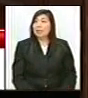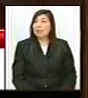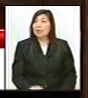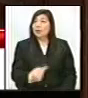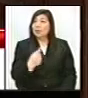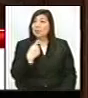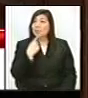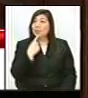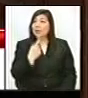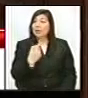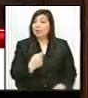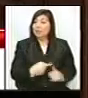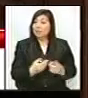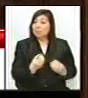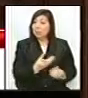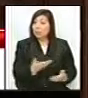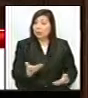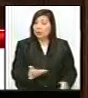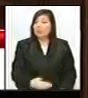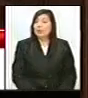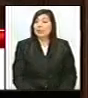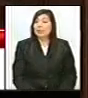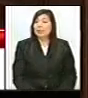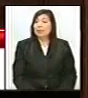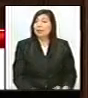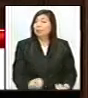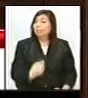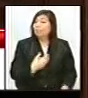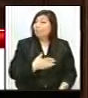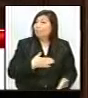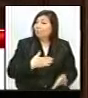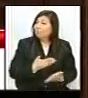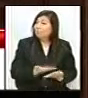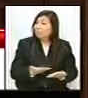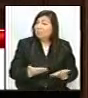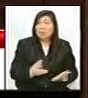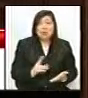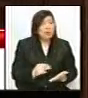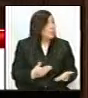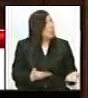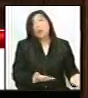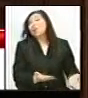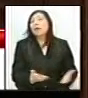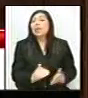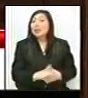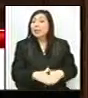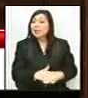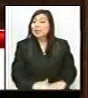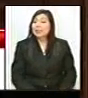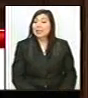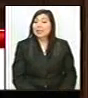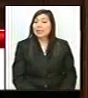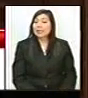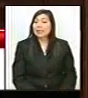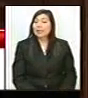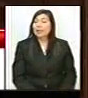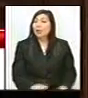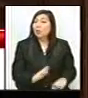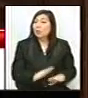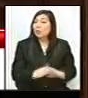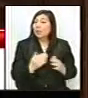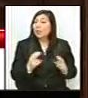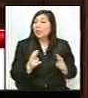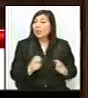referencia nuevamente a él por lo siguiente. Estimamos que no existe una sospecha reveladora respecto a este